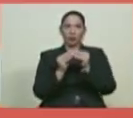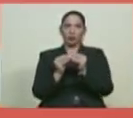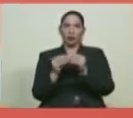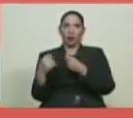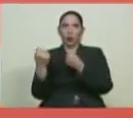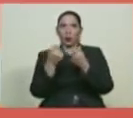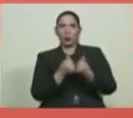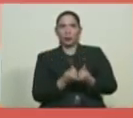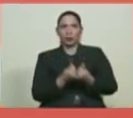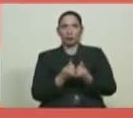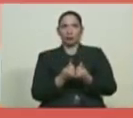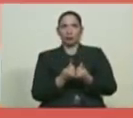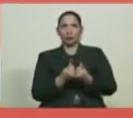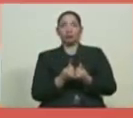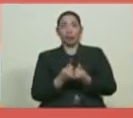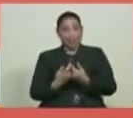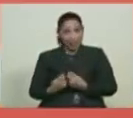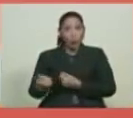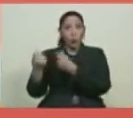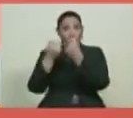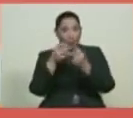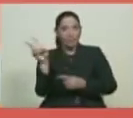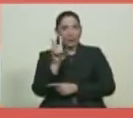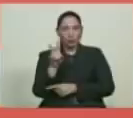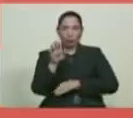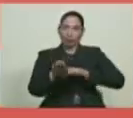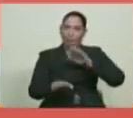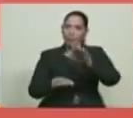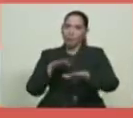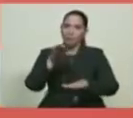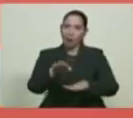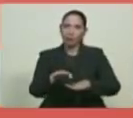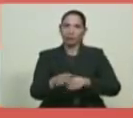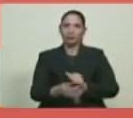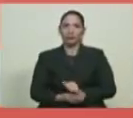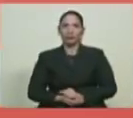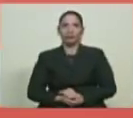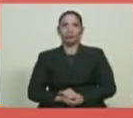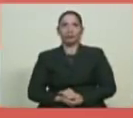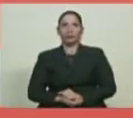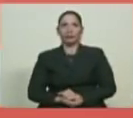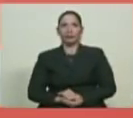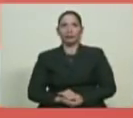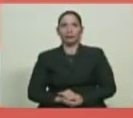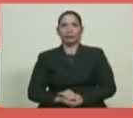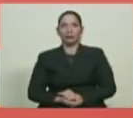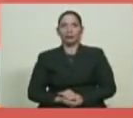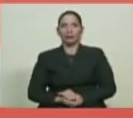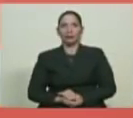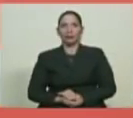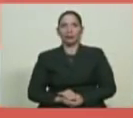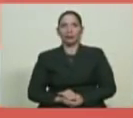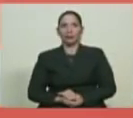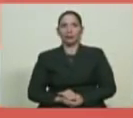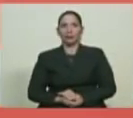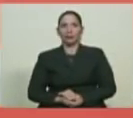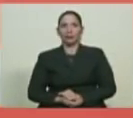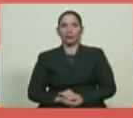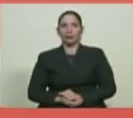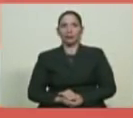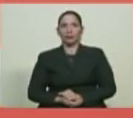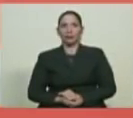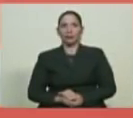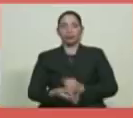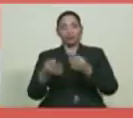donde la economía venezolana va a transcurrir sobre, llamémoslo así, sobre rieles coherentes, sobre rieles basados en la